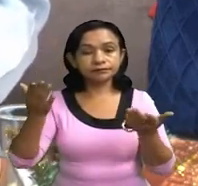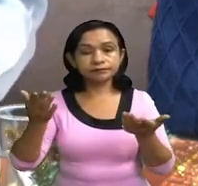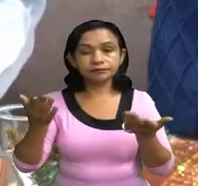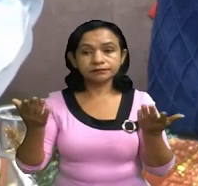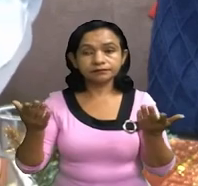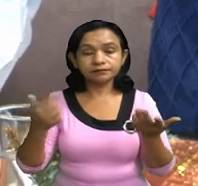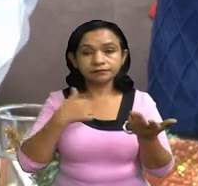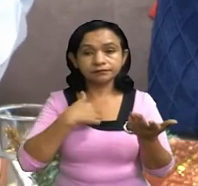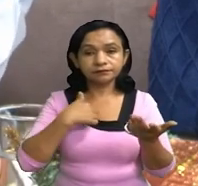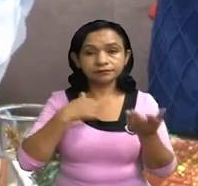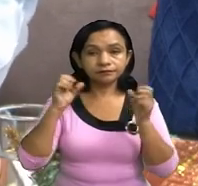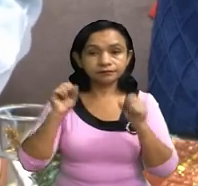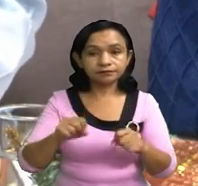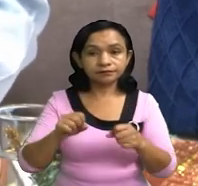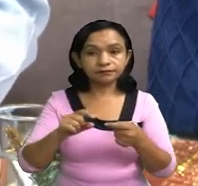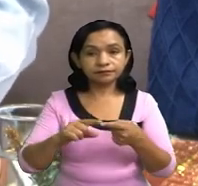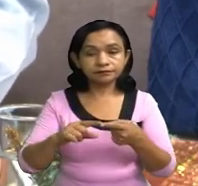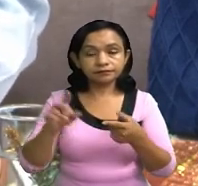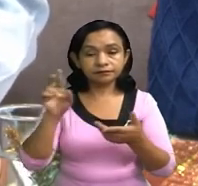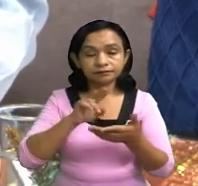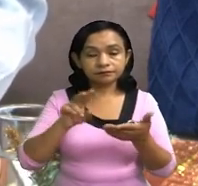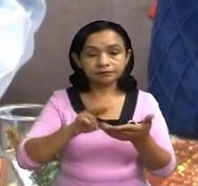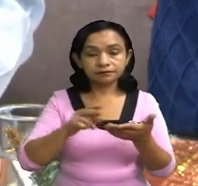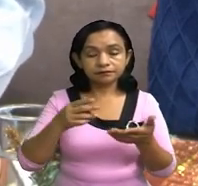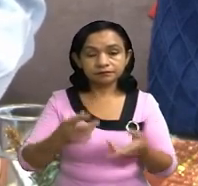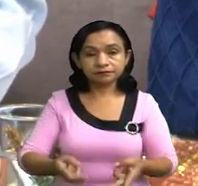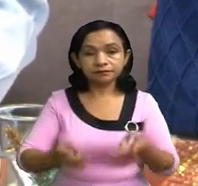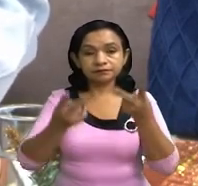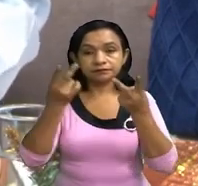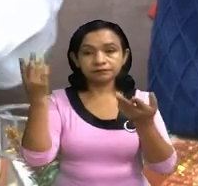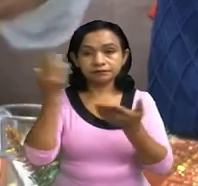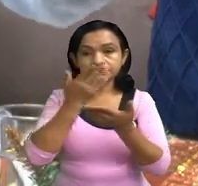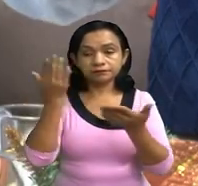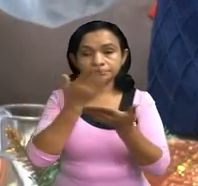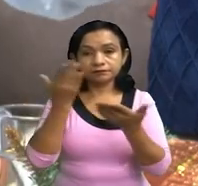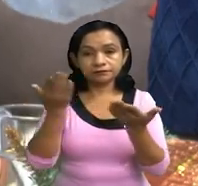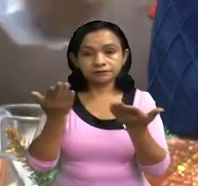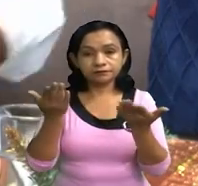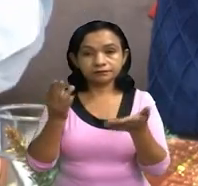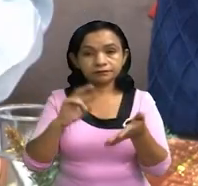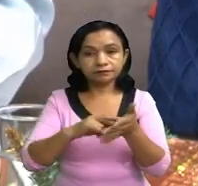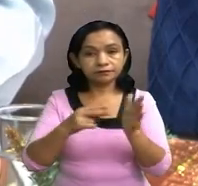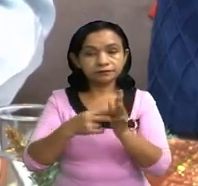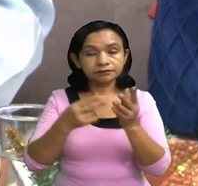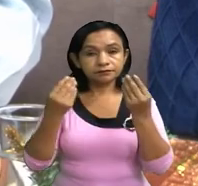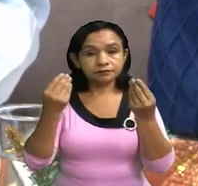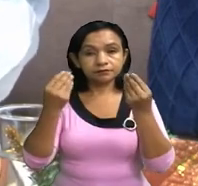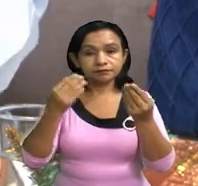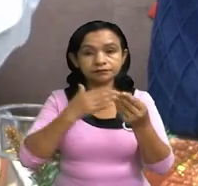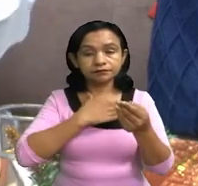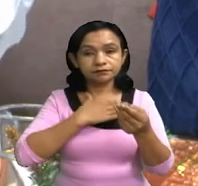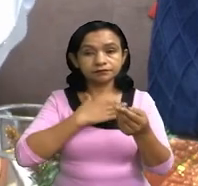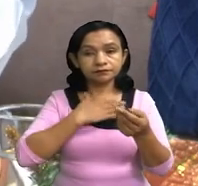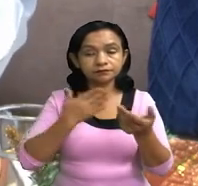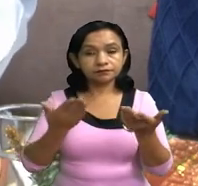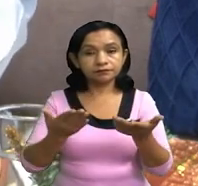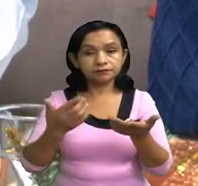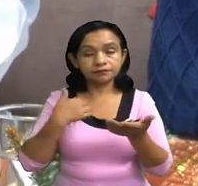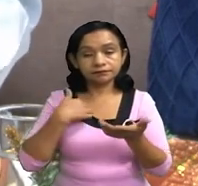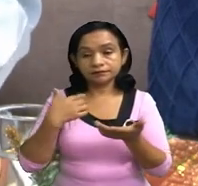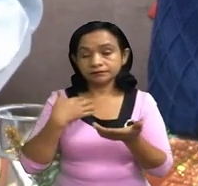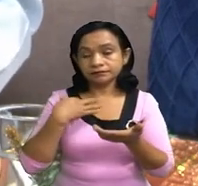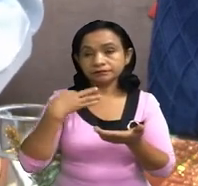pesar de mis capacidades intelectuales en mi vida que he adquirido, no, eso no significa mucho para mí. A mí significa que me